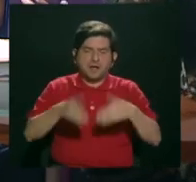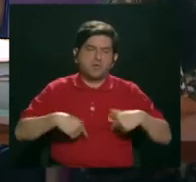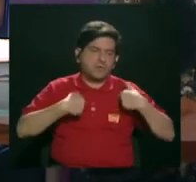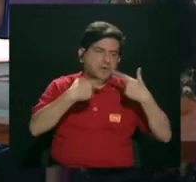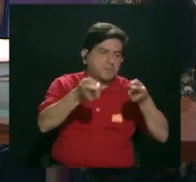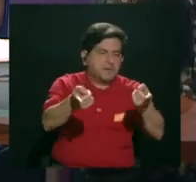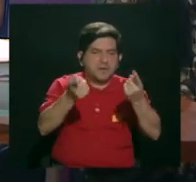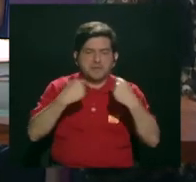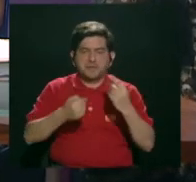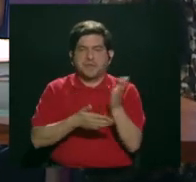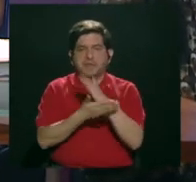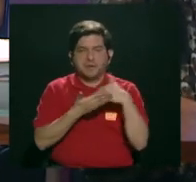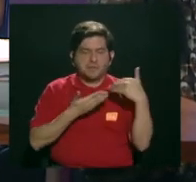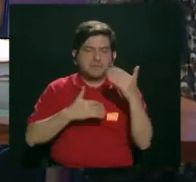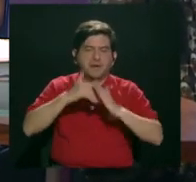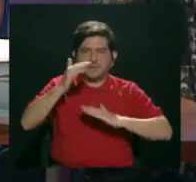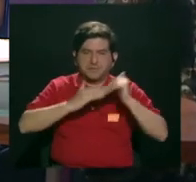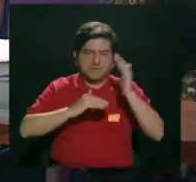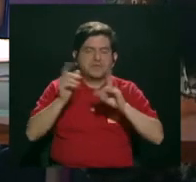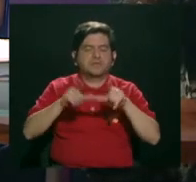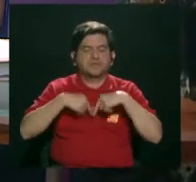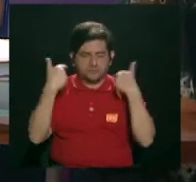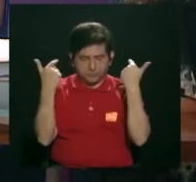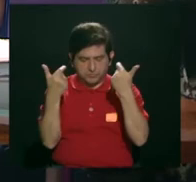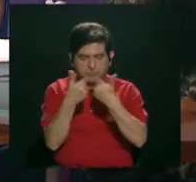es parte de la construcción de la colectividad.